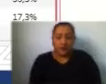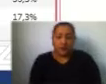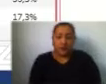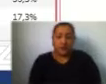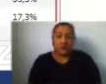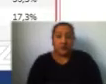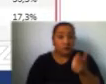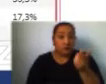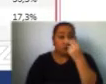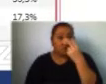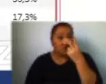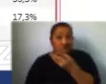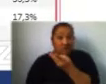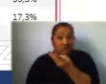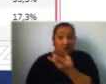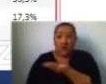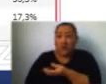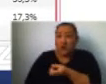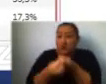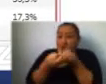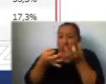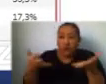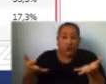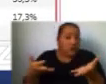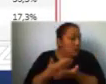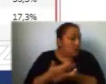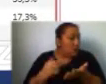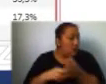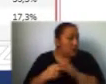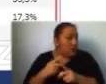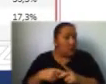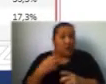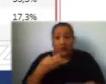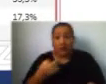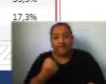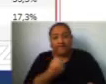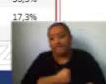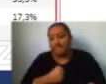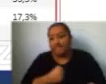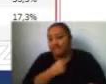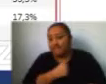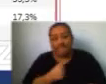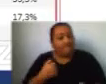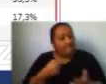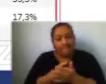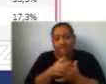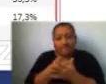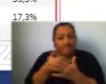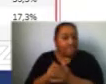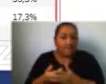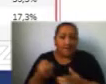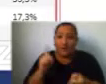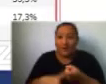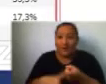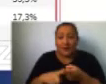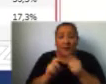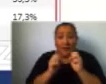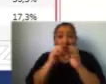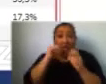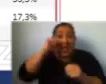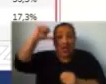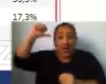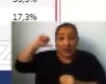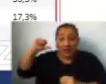han conjugado múltiples factores que lamentablemente han impedido hasta el día de ayer que este